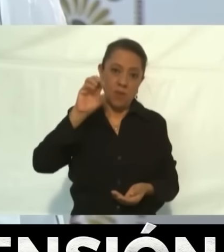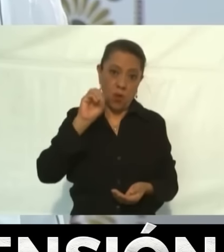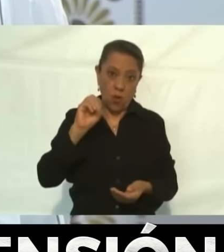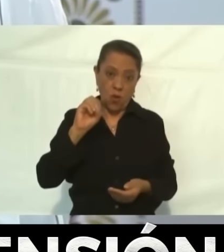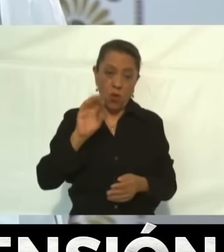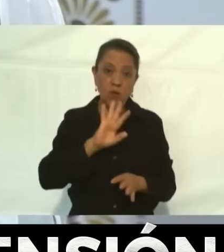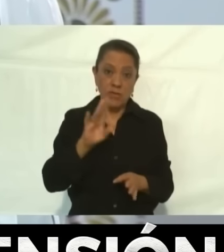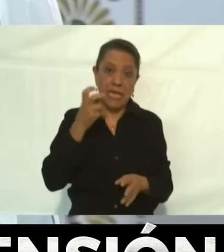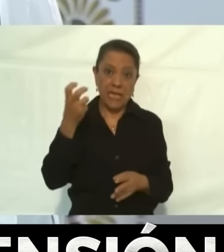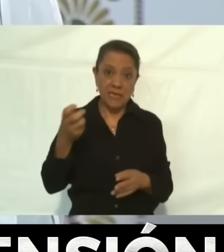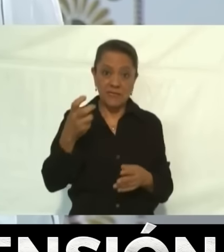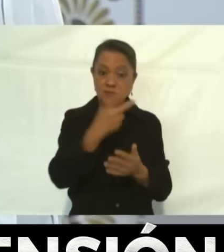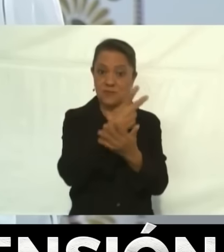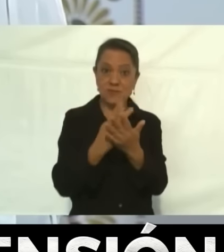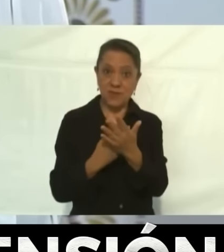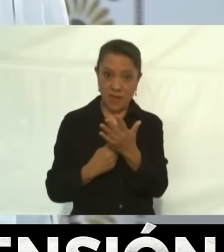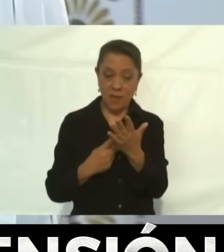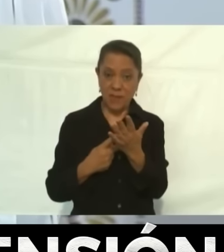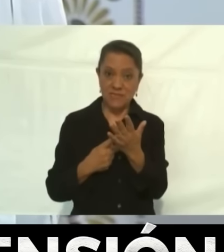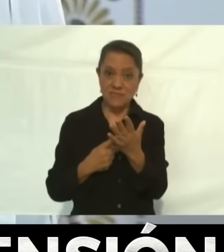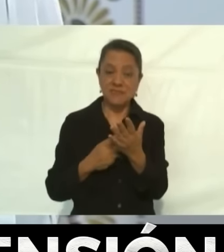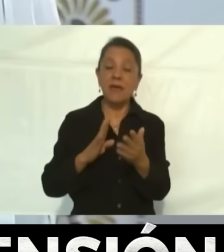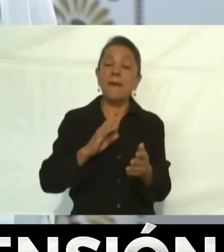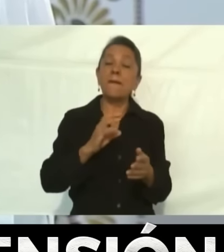programas de bienestar